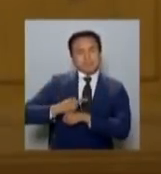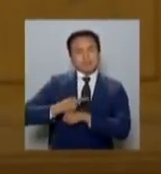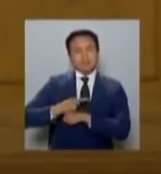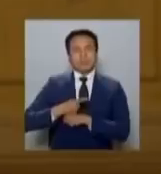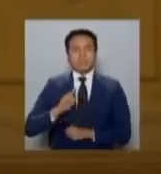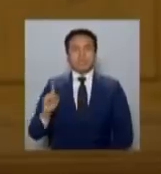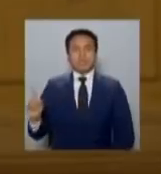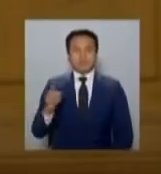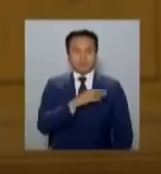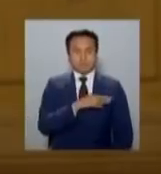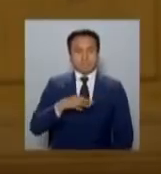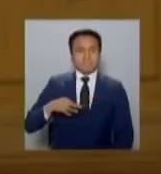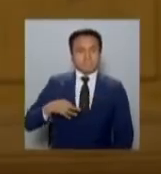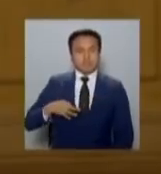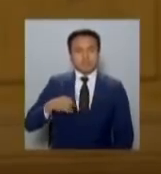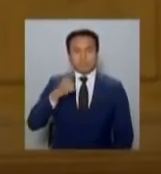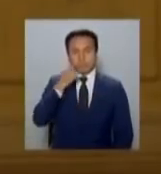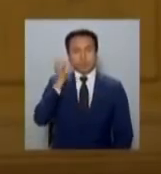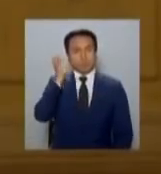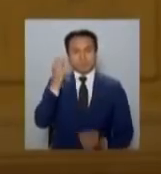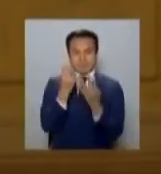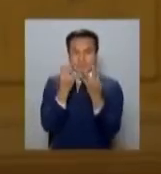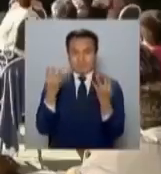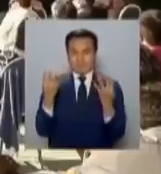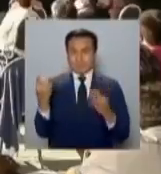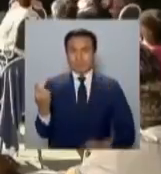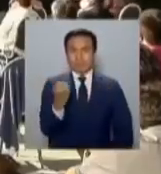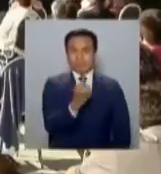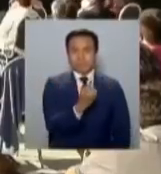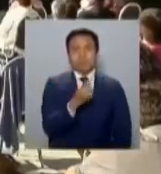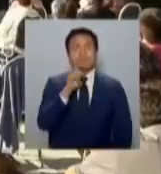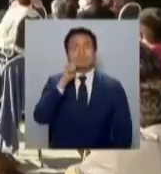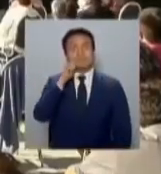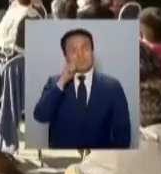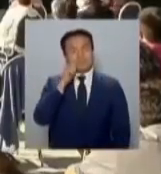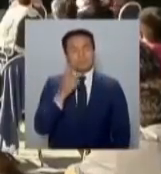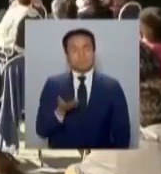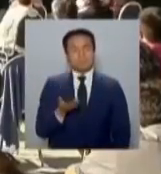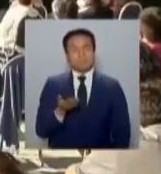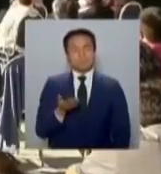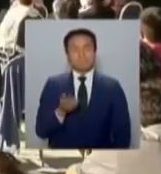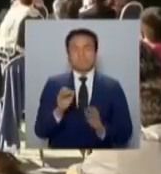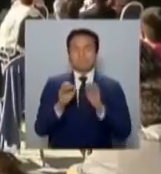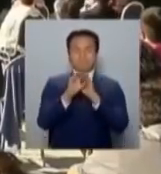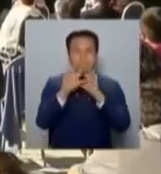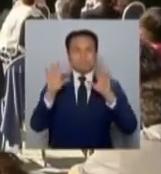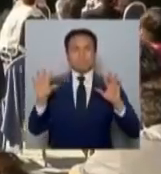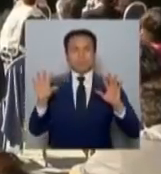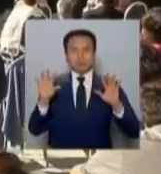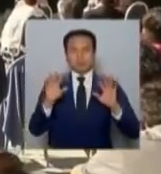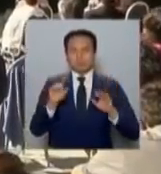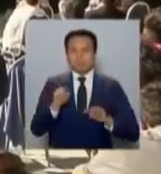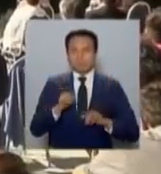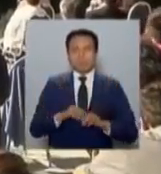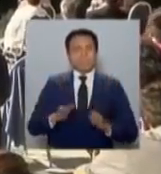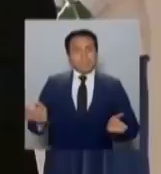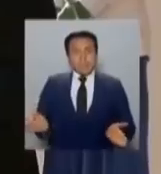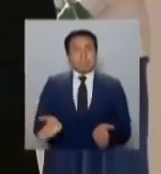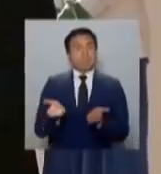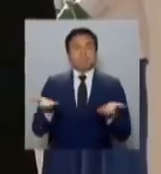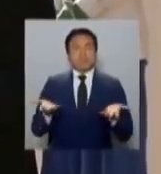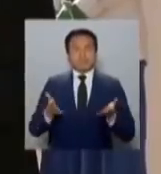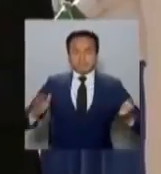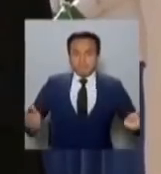gabinete de Boric. En esas conversaciones desde el comando les consultaron a las autoridades su parecer respecto de algunas de las figuras que manejaban para sus